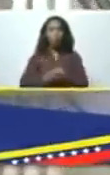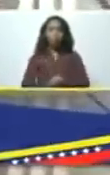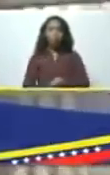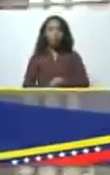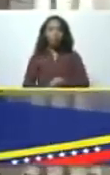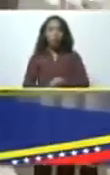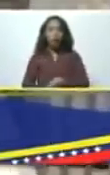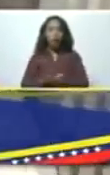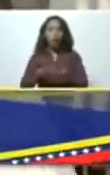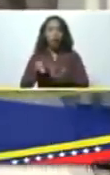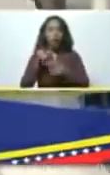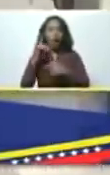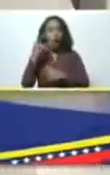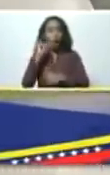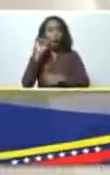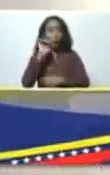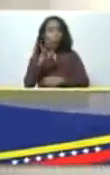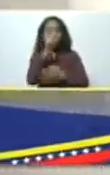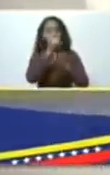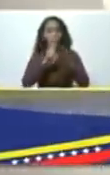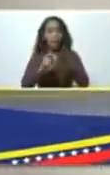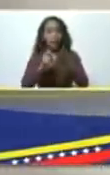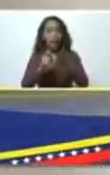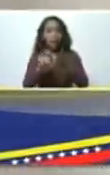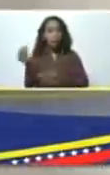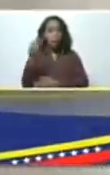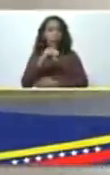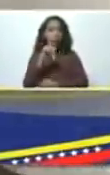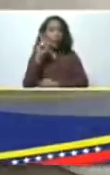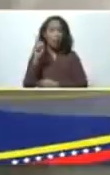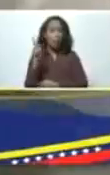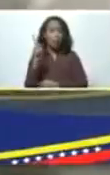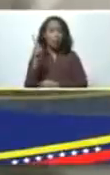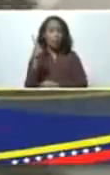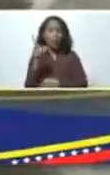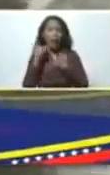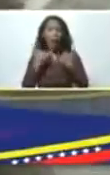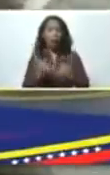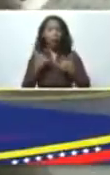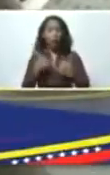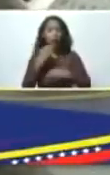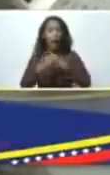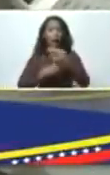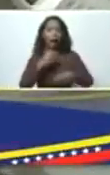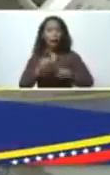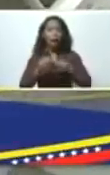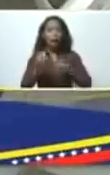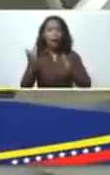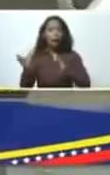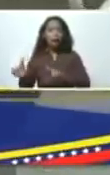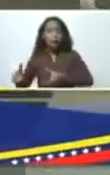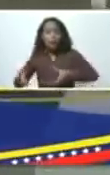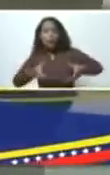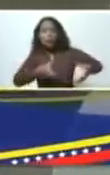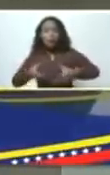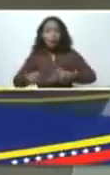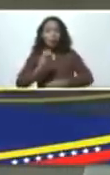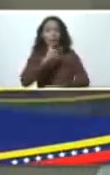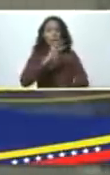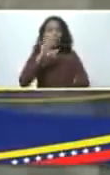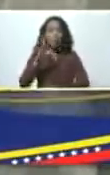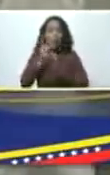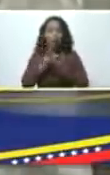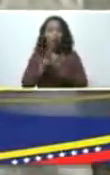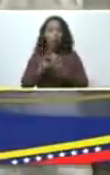tenemos 4 líneas de empaque que actualmente sacan sacos de 45 kilos al